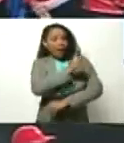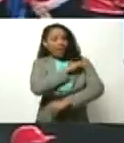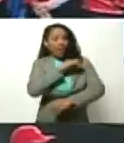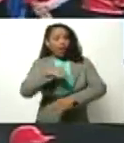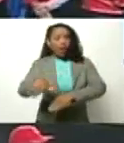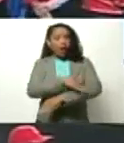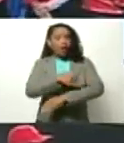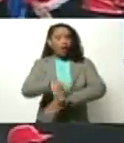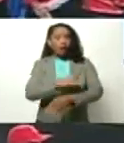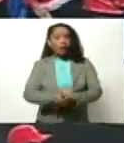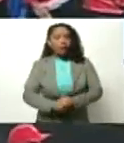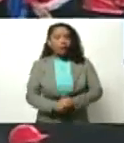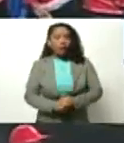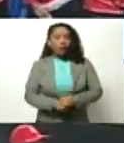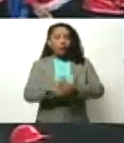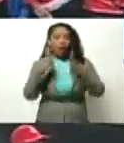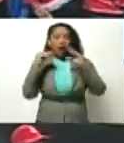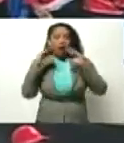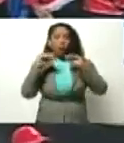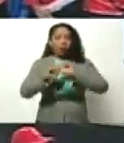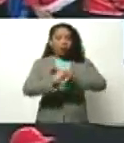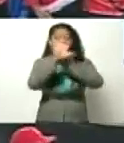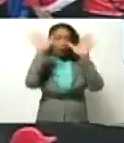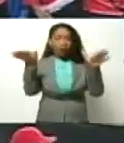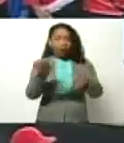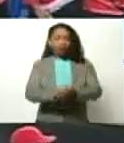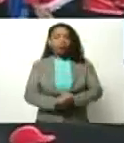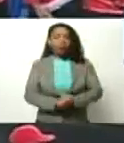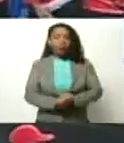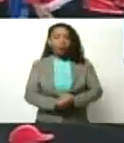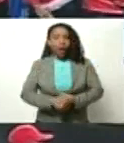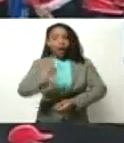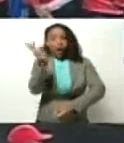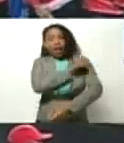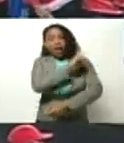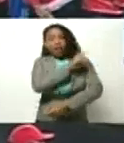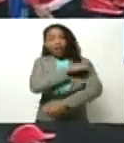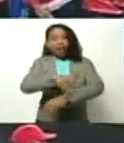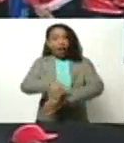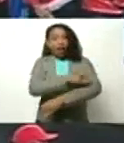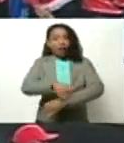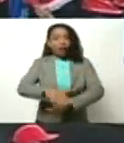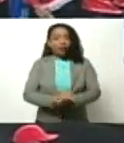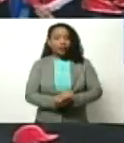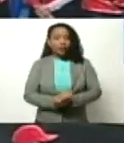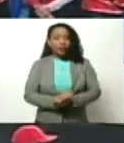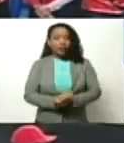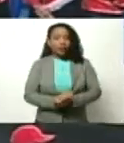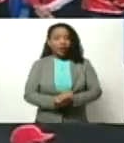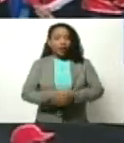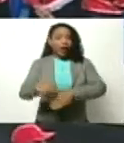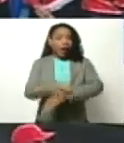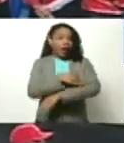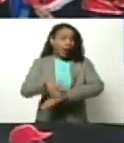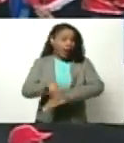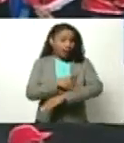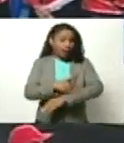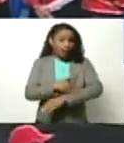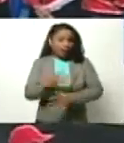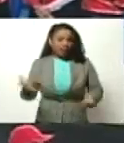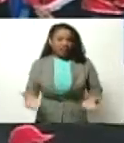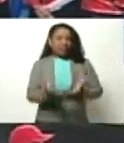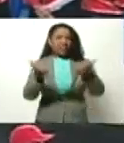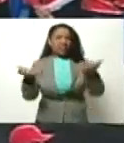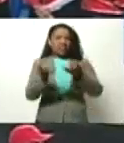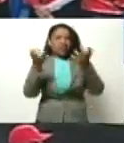calle hablo claro el jefe de calle si en su calle se quemó